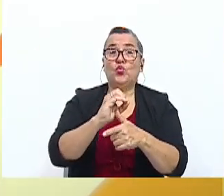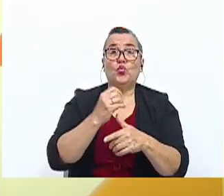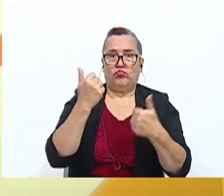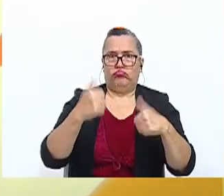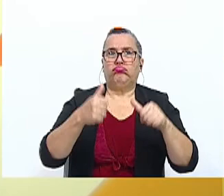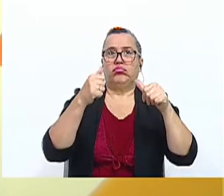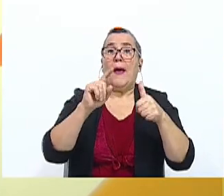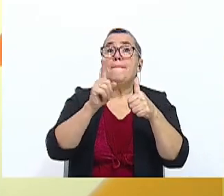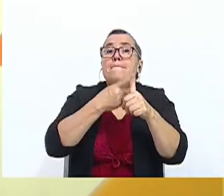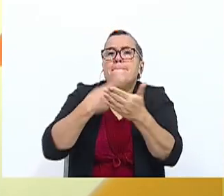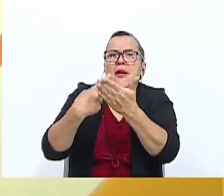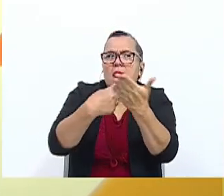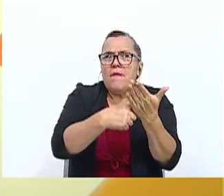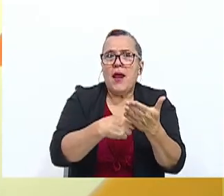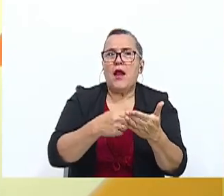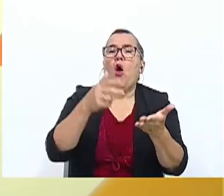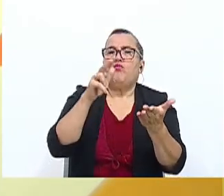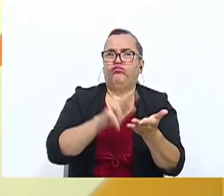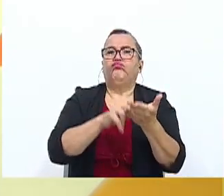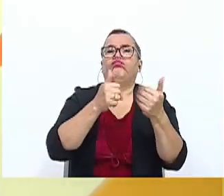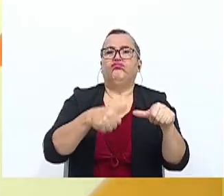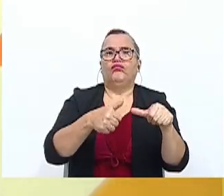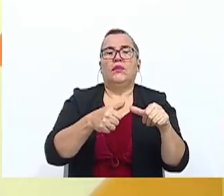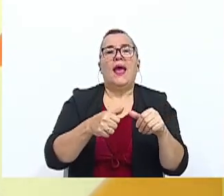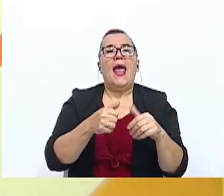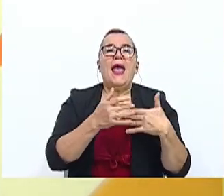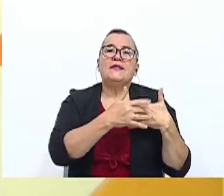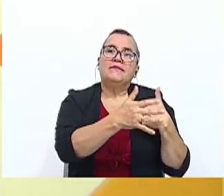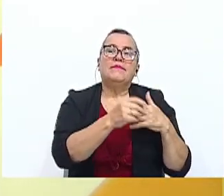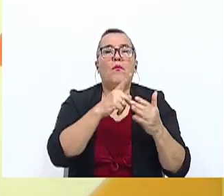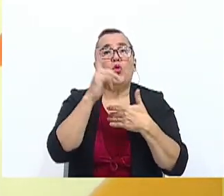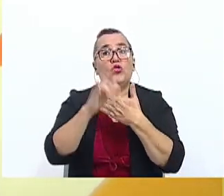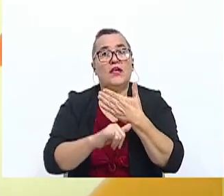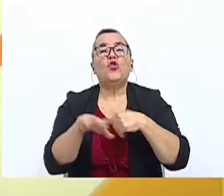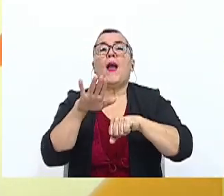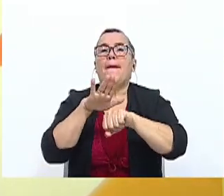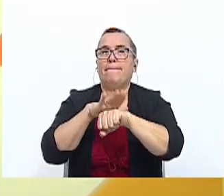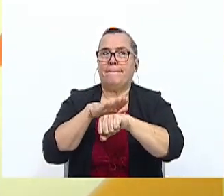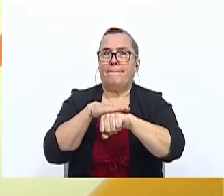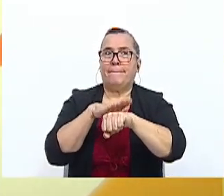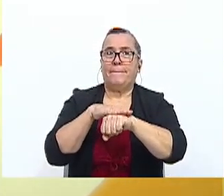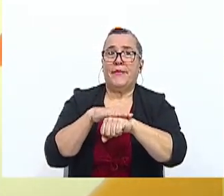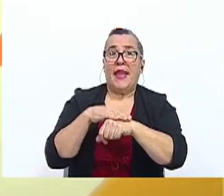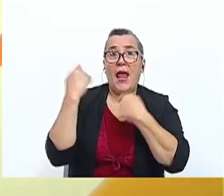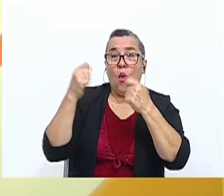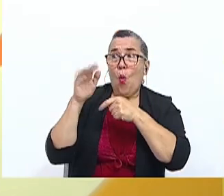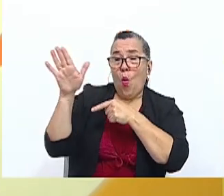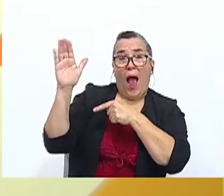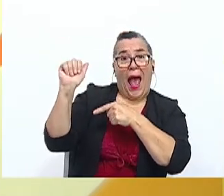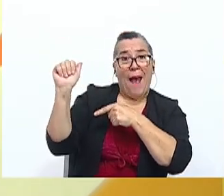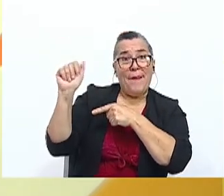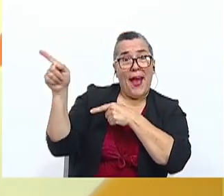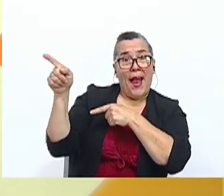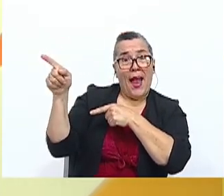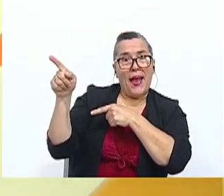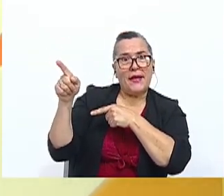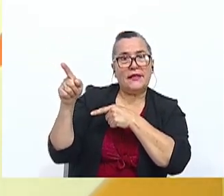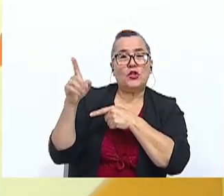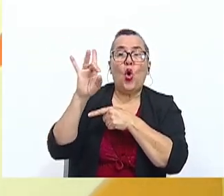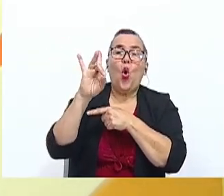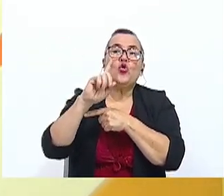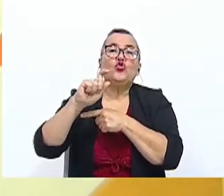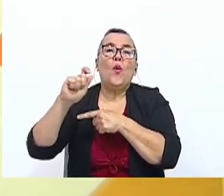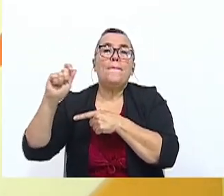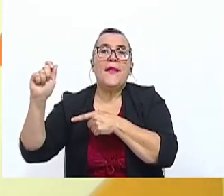Asamblea Legislativa el expediente o el proyecto que permite que en Avangares se explote como por 8 meses